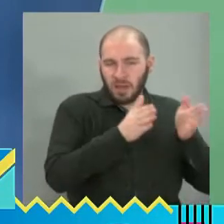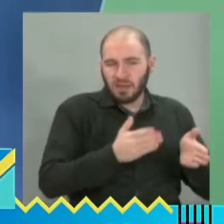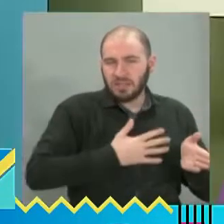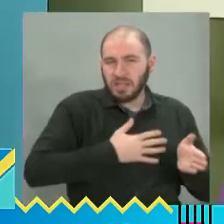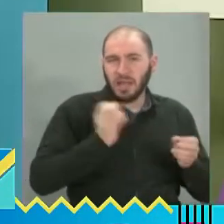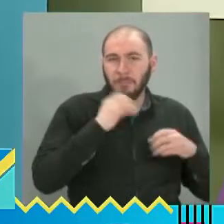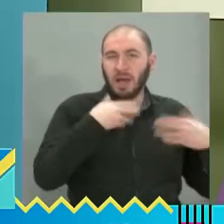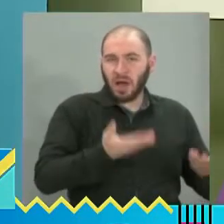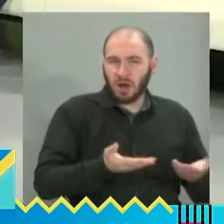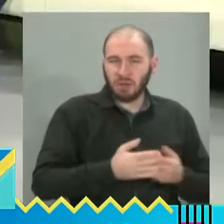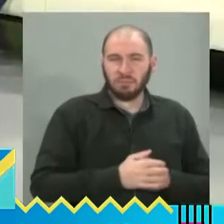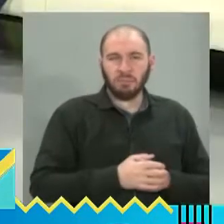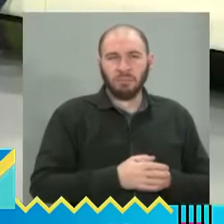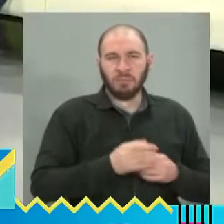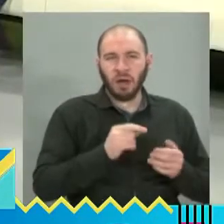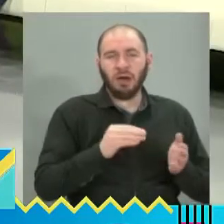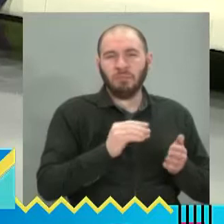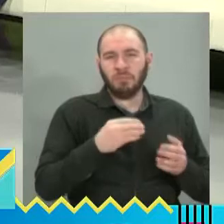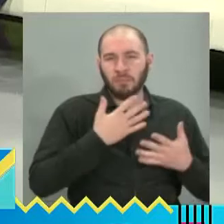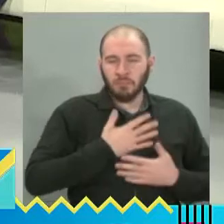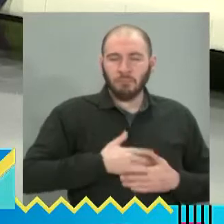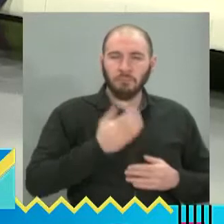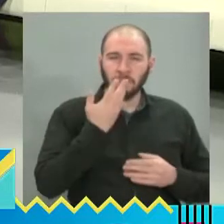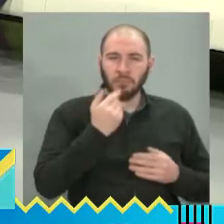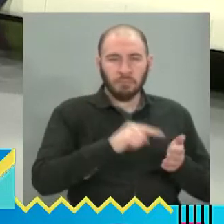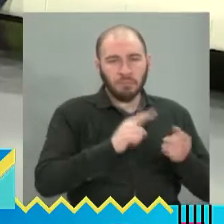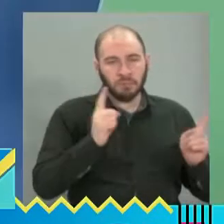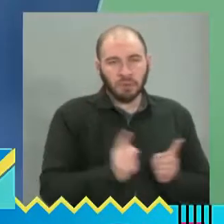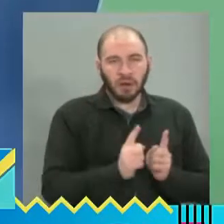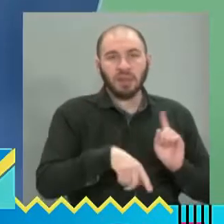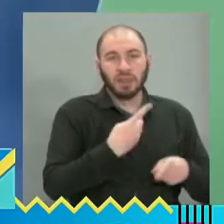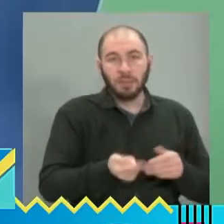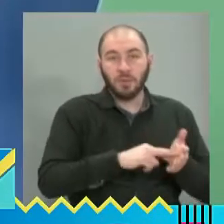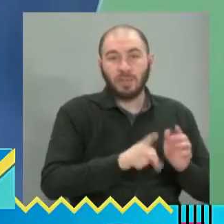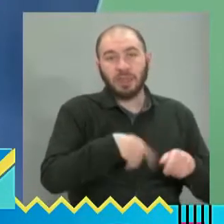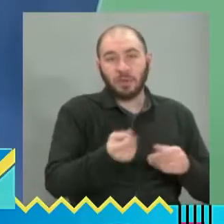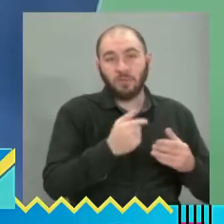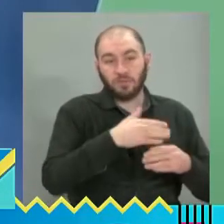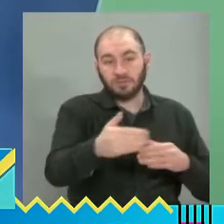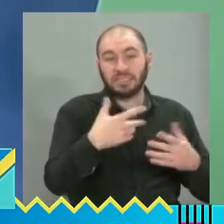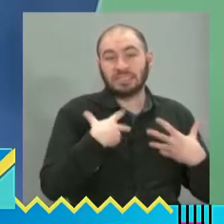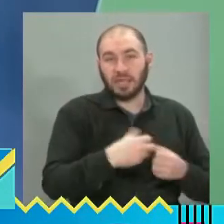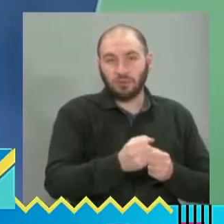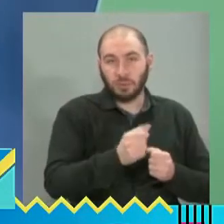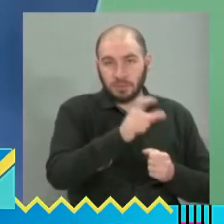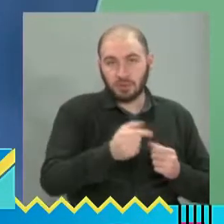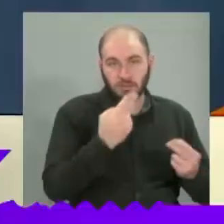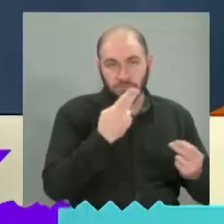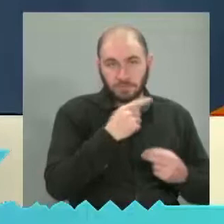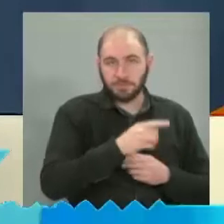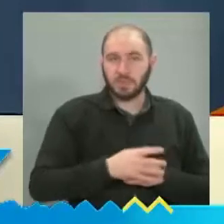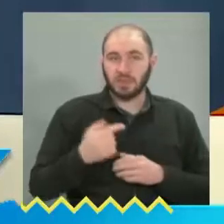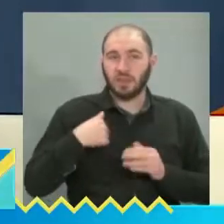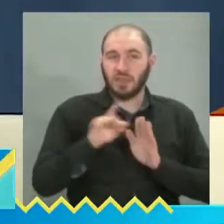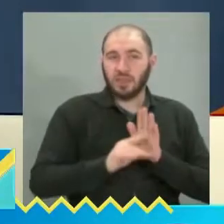sentirnos mejor. Tal cual. Y genera ese placer momentáneo con un impacto que después lo vamos a ver a futuro sobre la salud de estos consumidores. Mira, te voy a dar